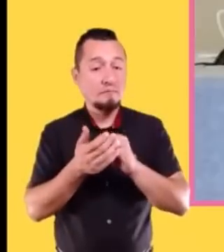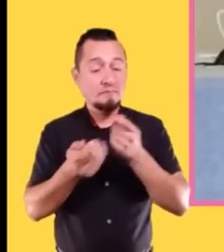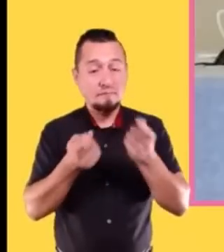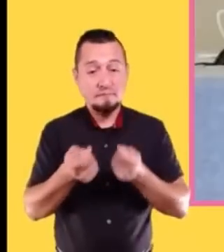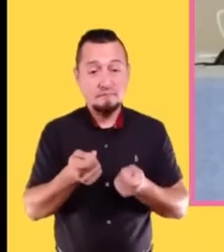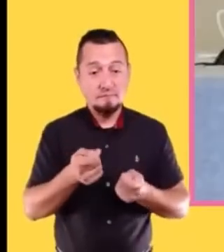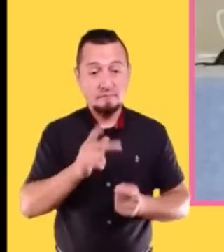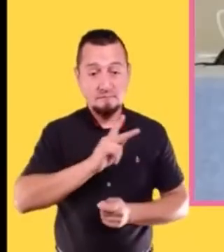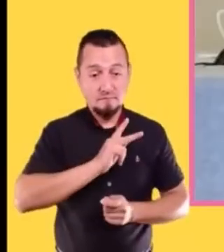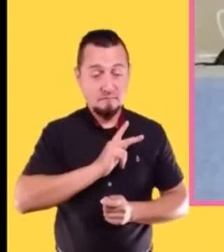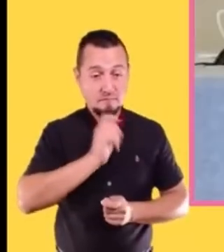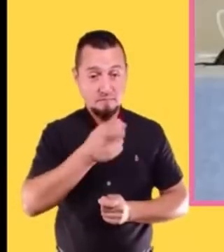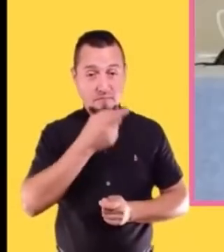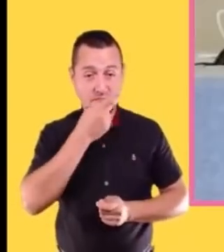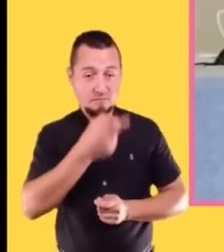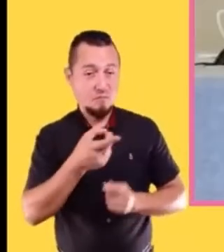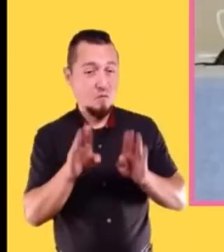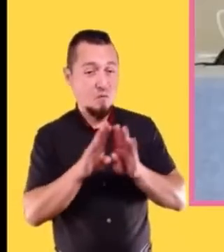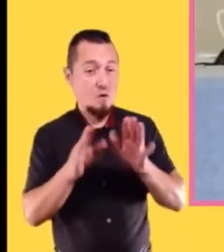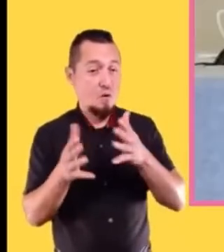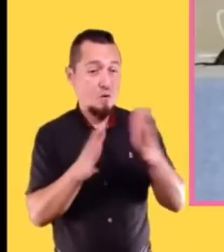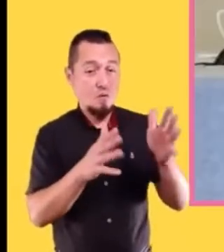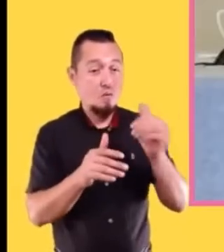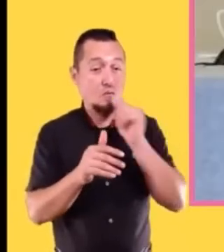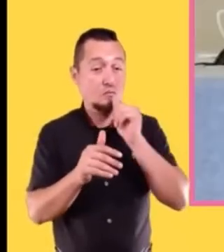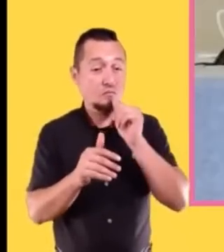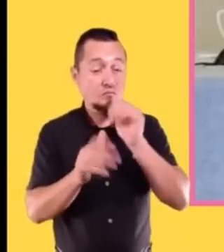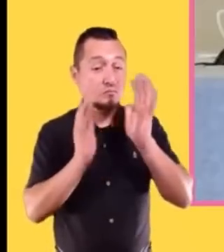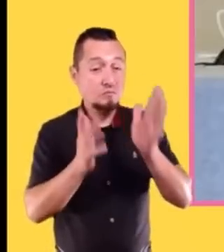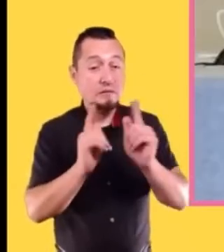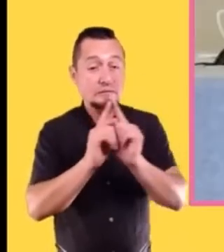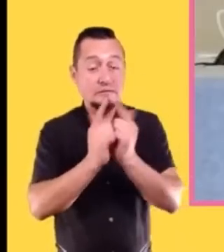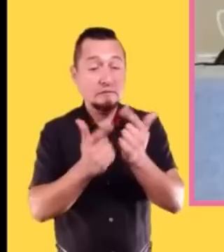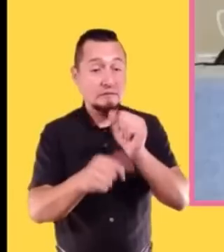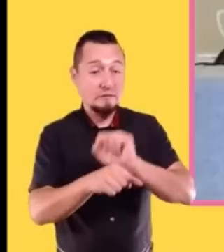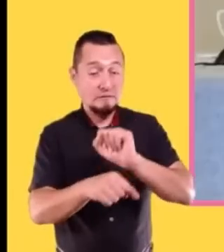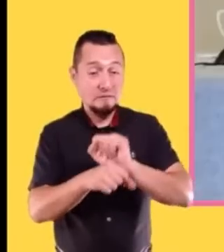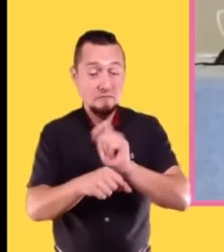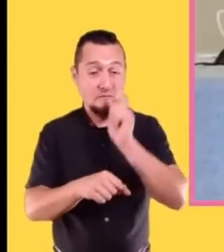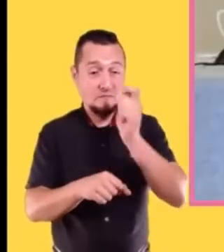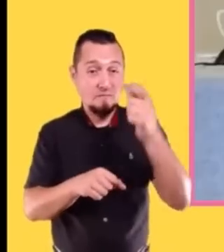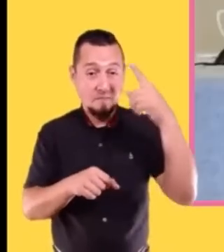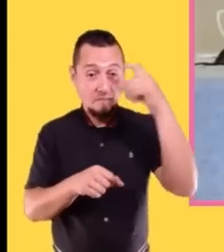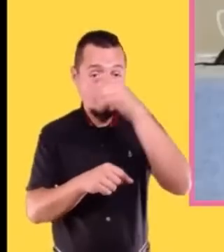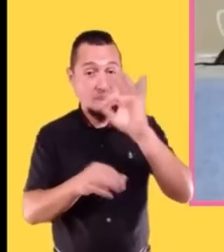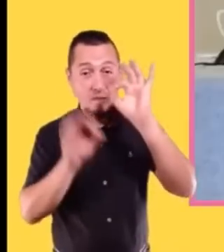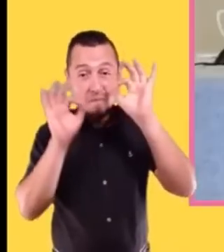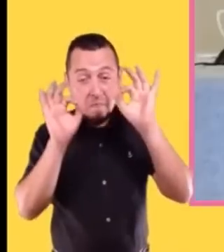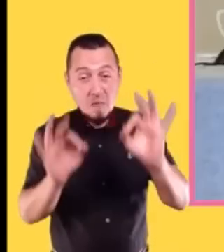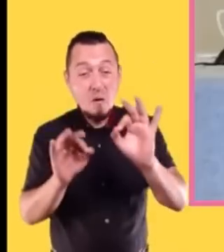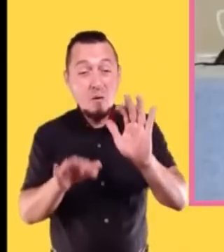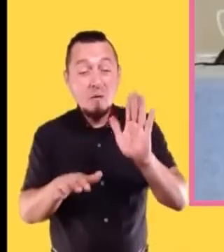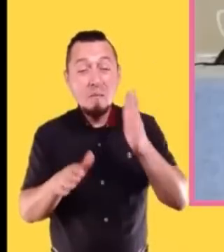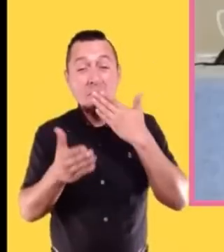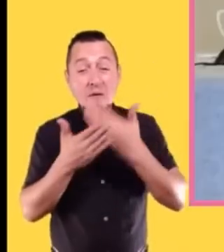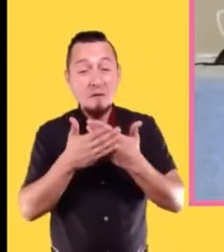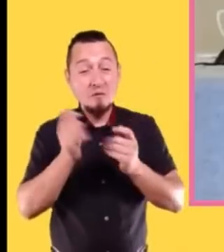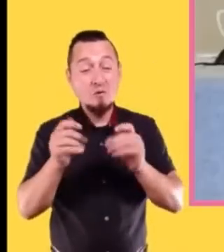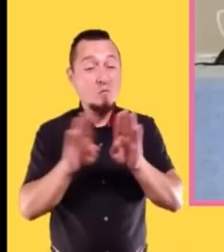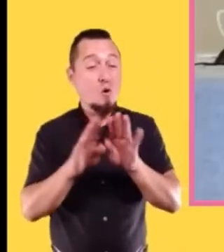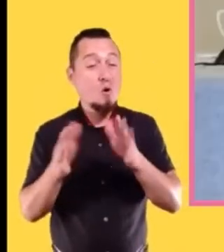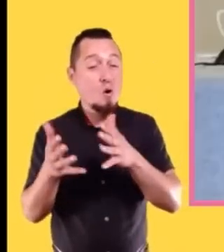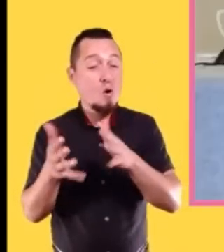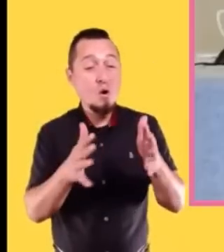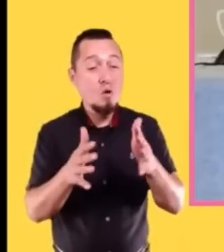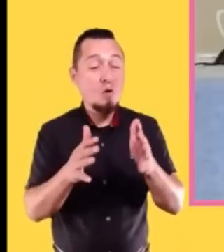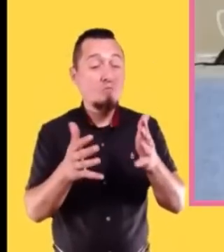voy a decir aproximadamente porque por como favor. no se han definido los libros de secundaria, es difícil decirlo con toda precisión, pero más o menos estamos hablando